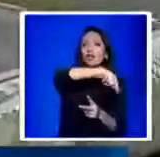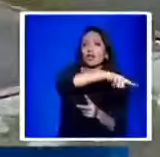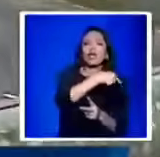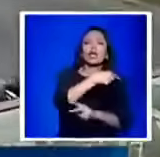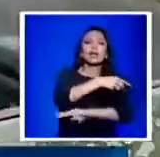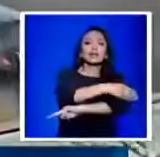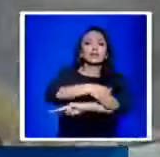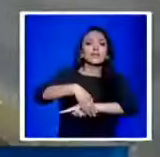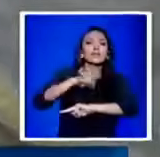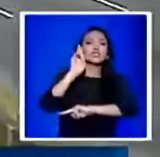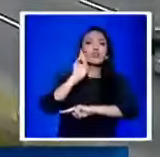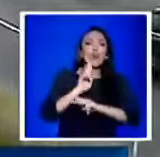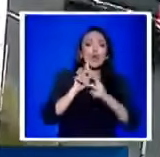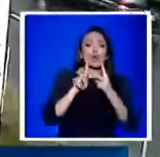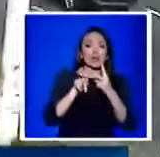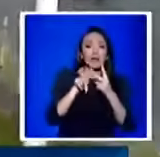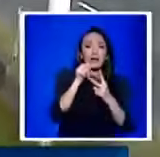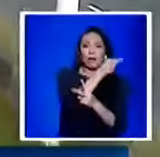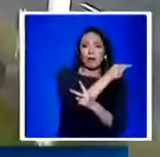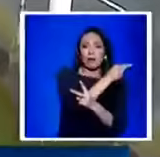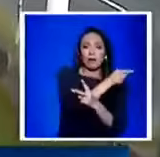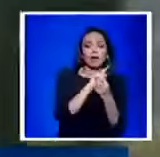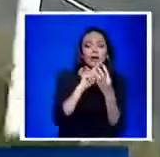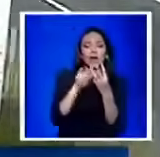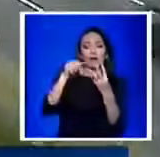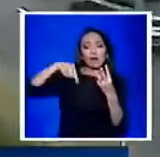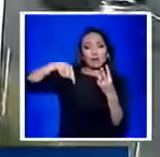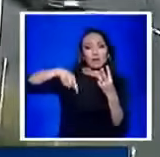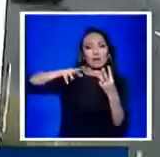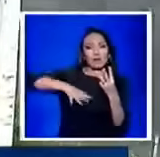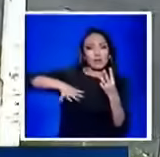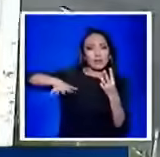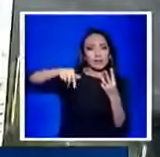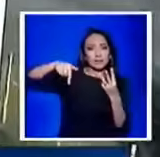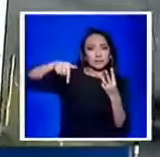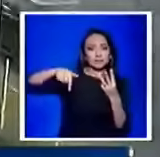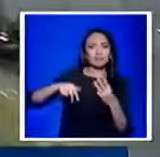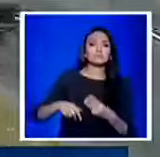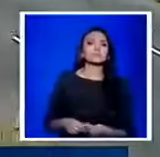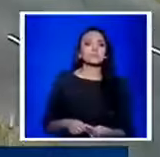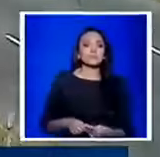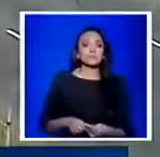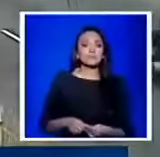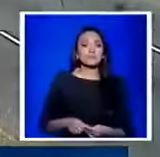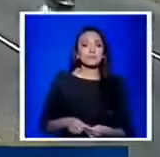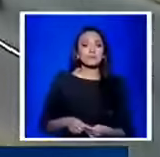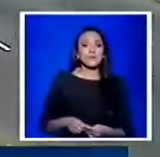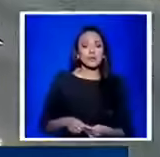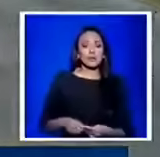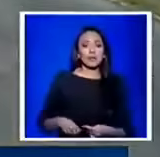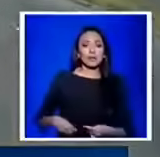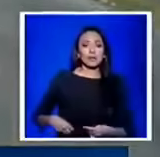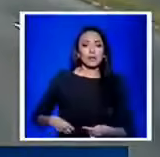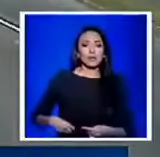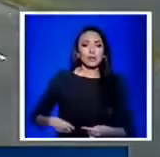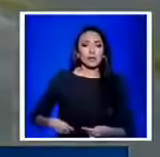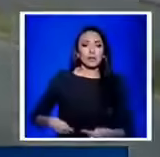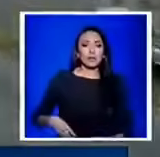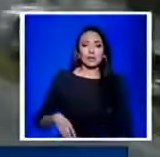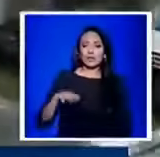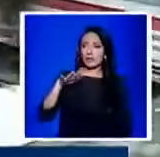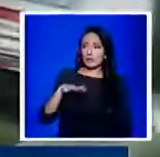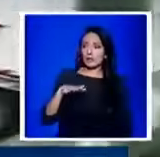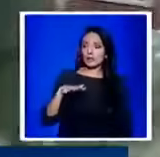Simón Bolívar, en la Panamericana Norte, y este que está ubicado en la Simón Bolívar, y estamos